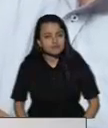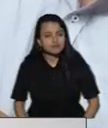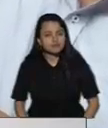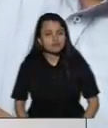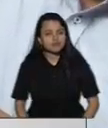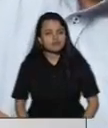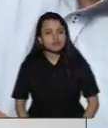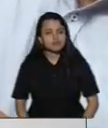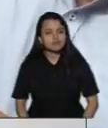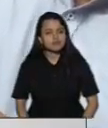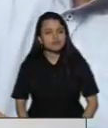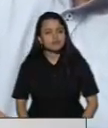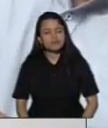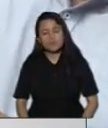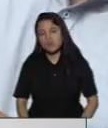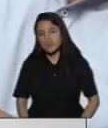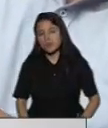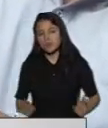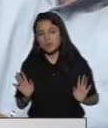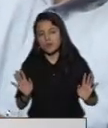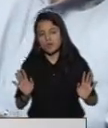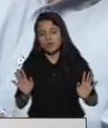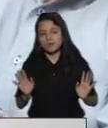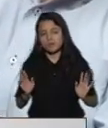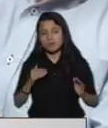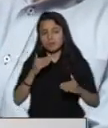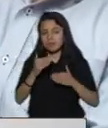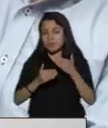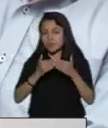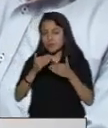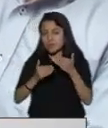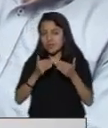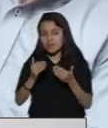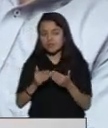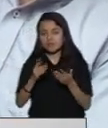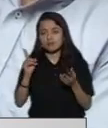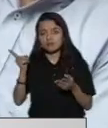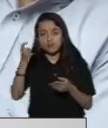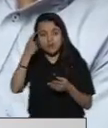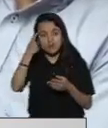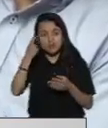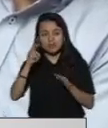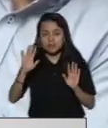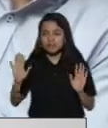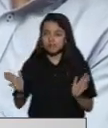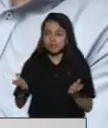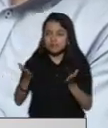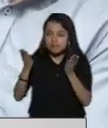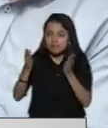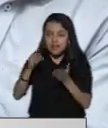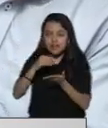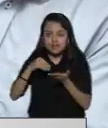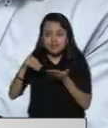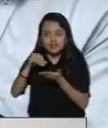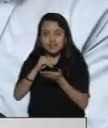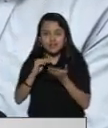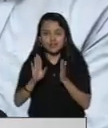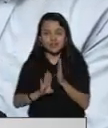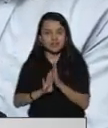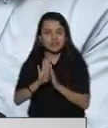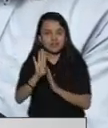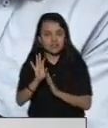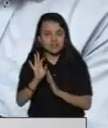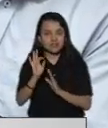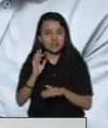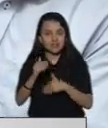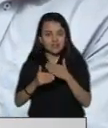sentimiento realmente muy poderoso de un Atlántico que quiere crecer, que quiere avanzar en armonía